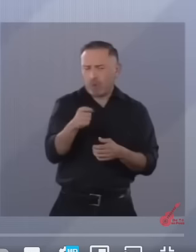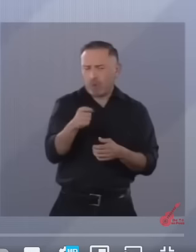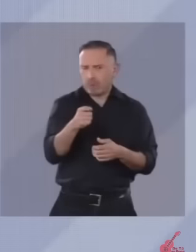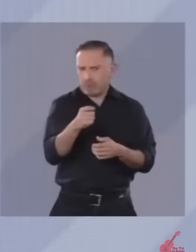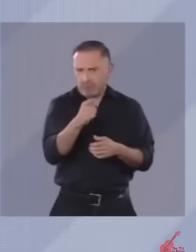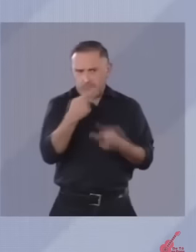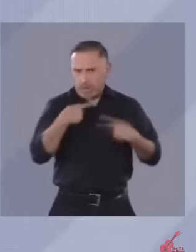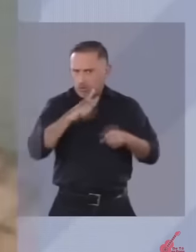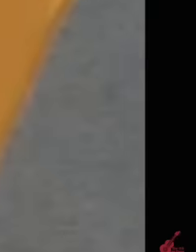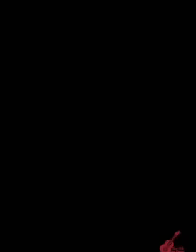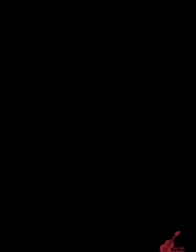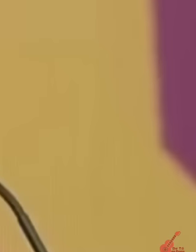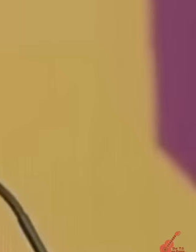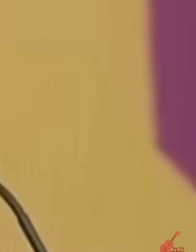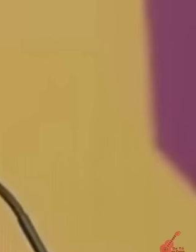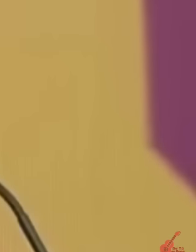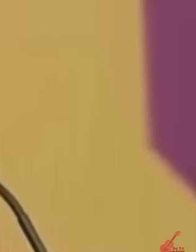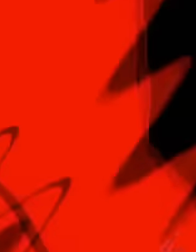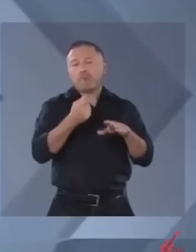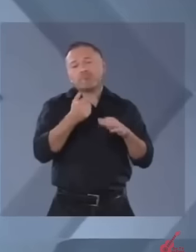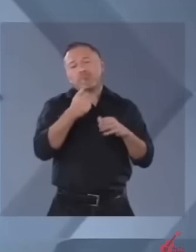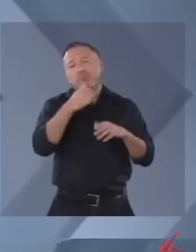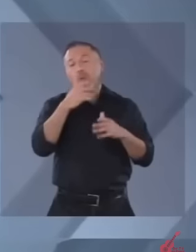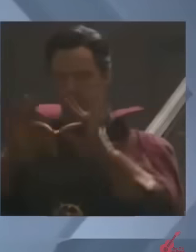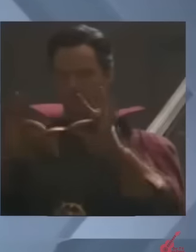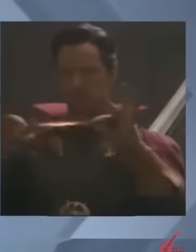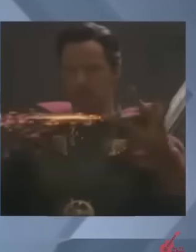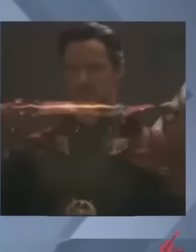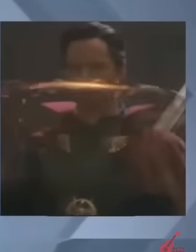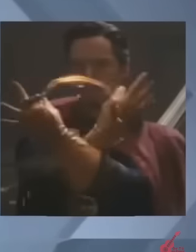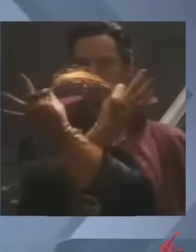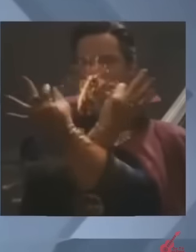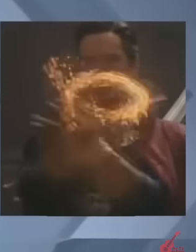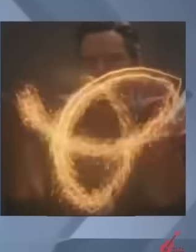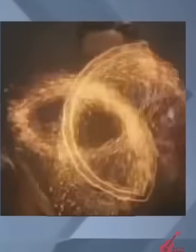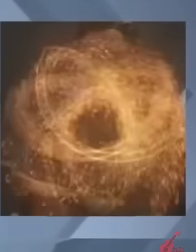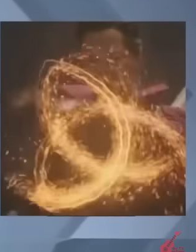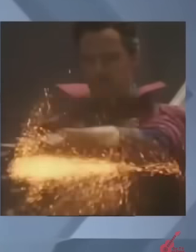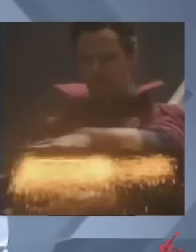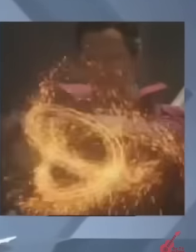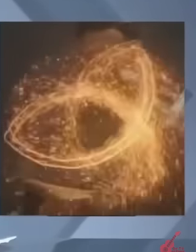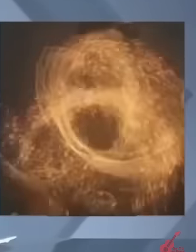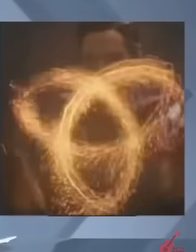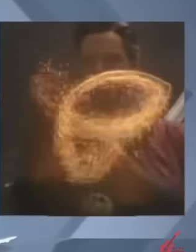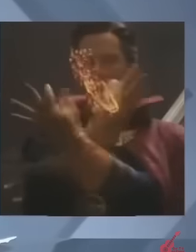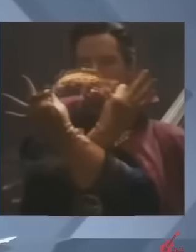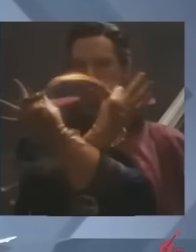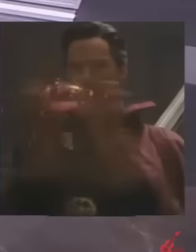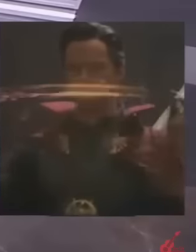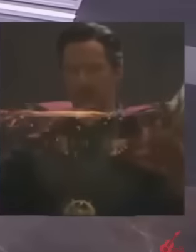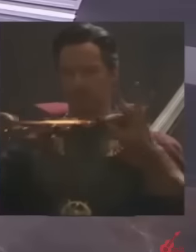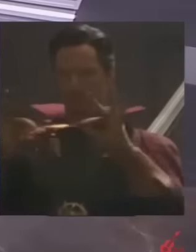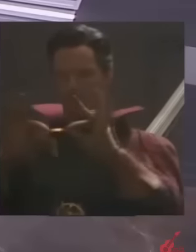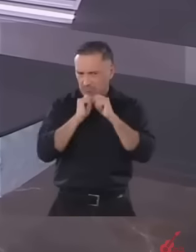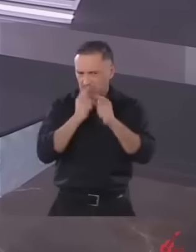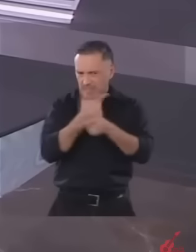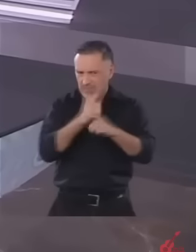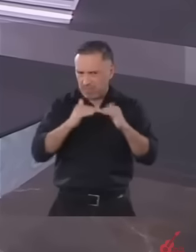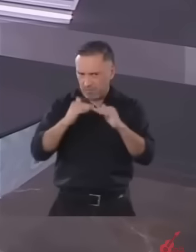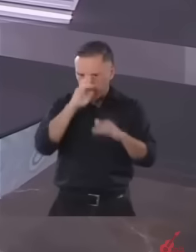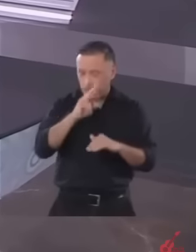Este sí lo vi, güey. Joder, qué turbio. ¿Cuál es su estrategia para erradicar la pobreza? Empezamos con el planteamiento de usted,